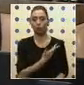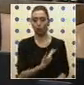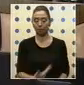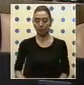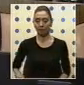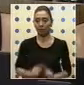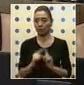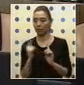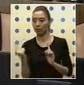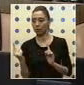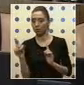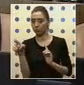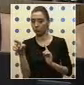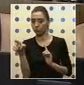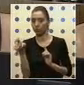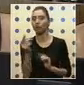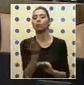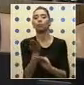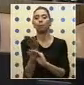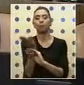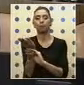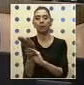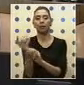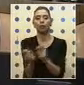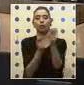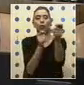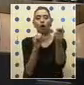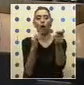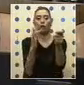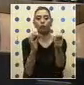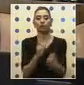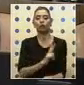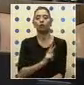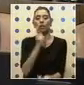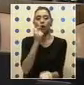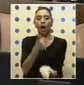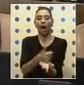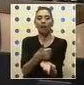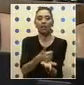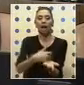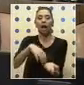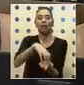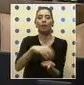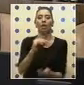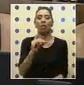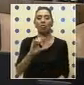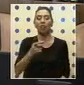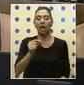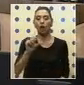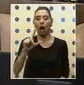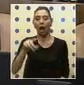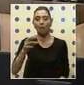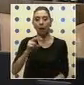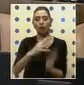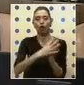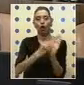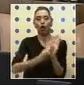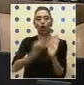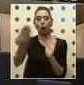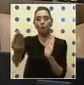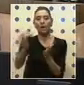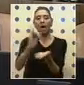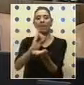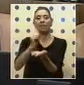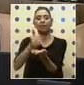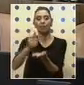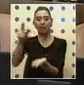por su intermedio solicito que suficie al señor alcalde de la comuna de Diego de Almagro con copia al intendente